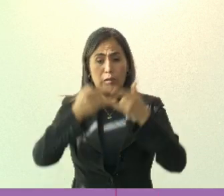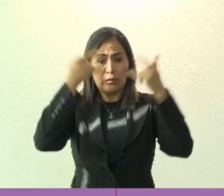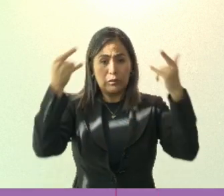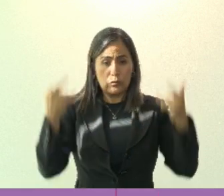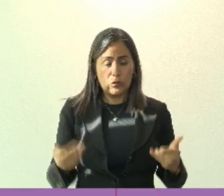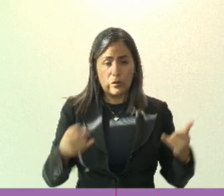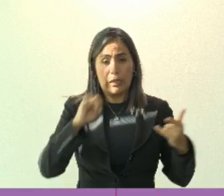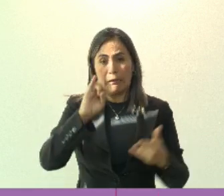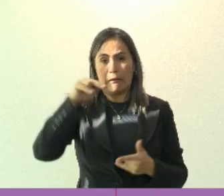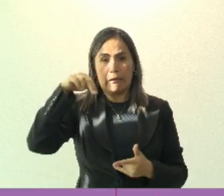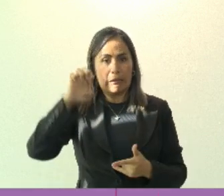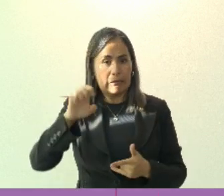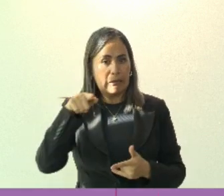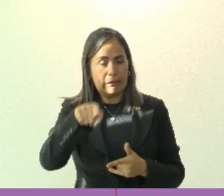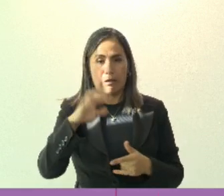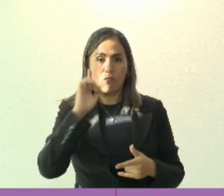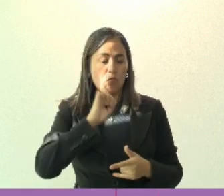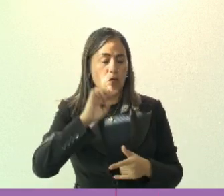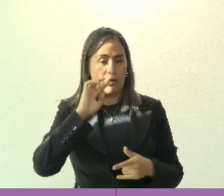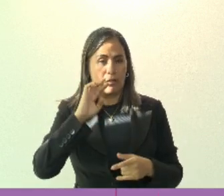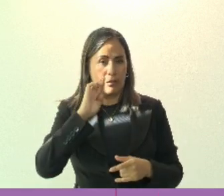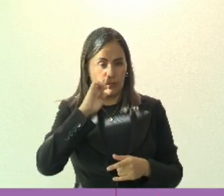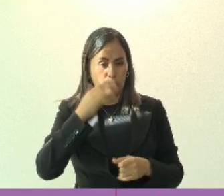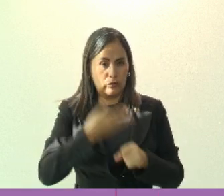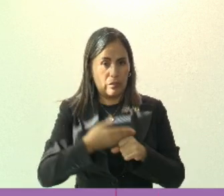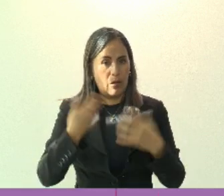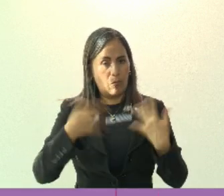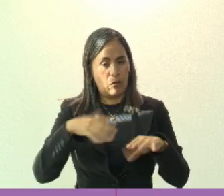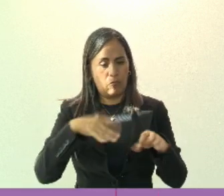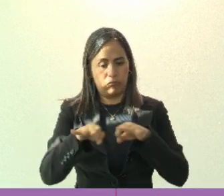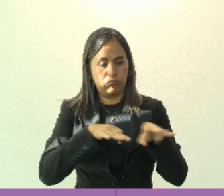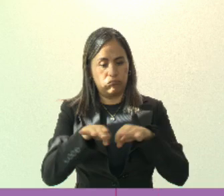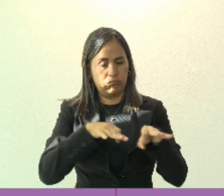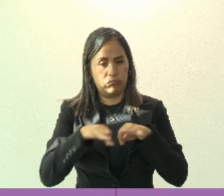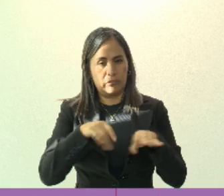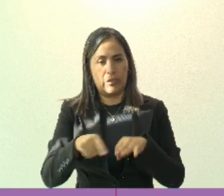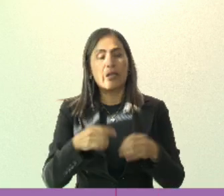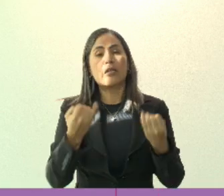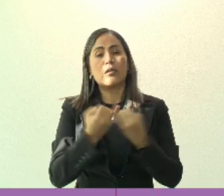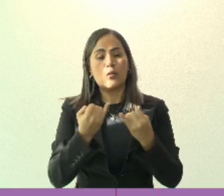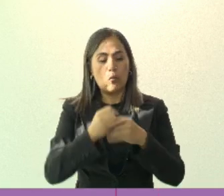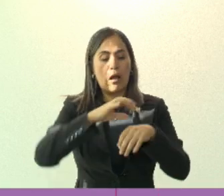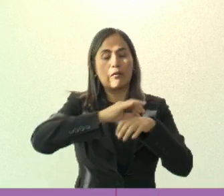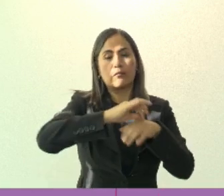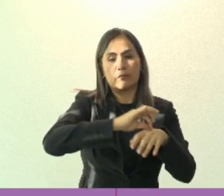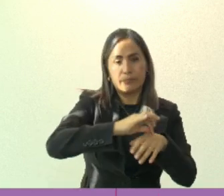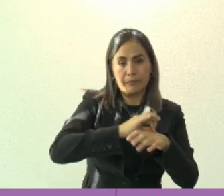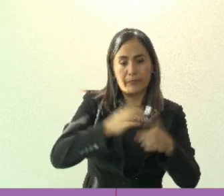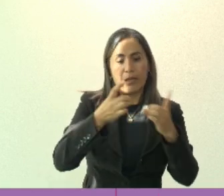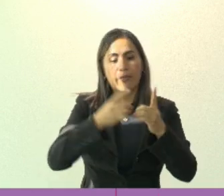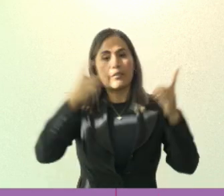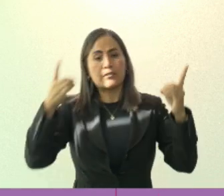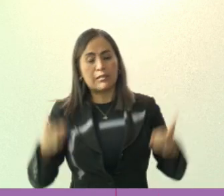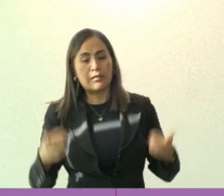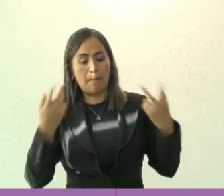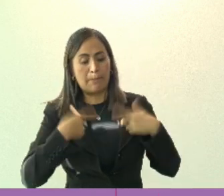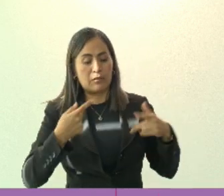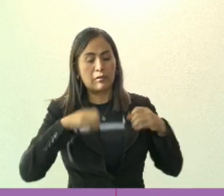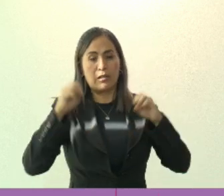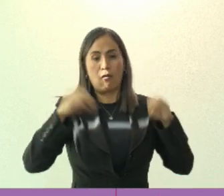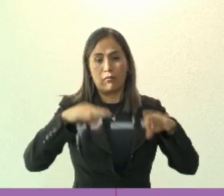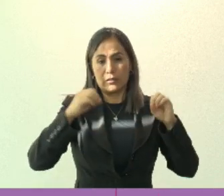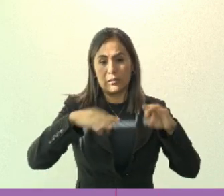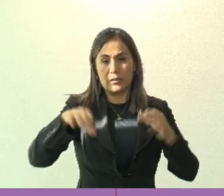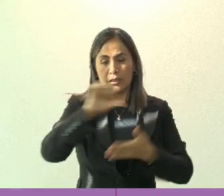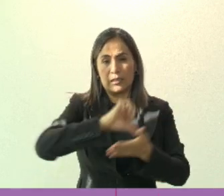Nacional Electoral. Además, capacitó de manera presencial y a distancia al personal de las oficinas centrales